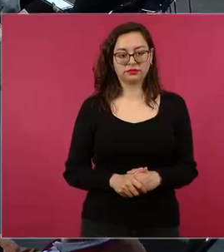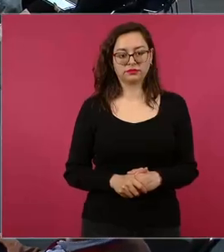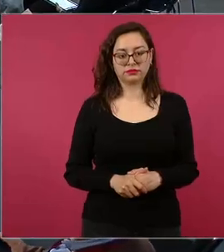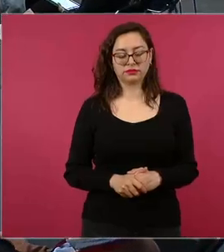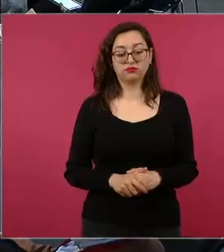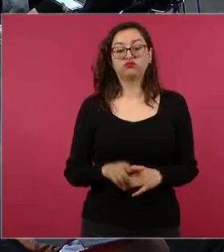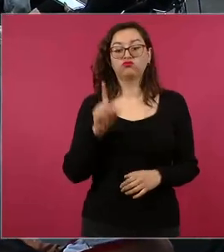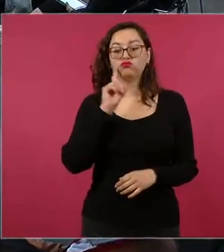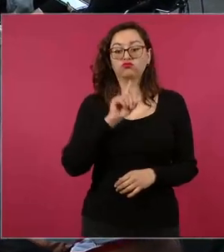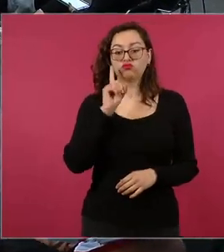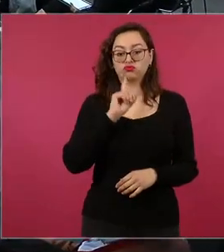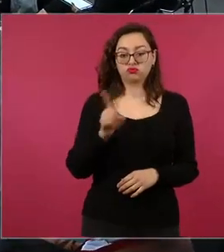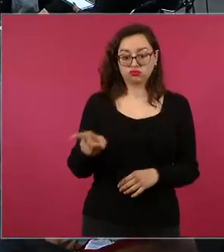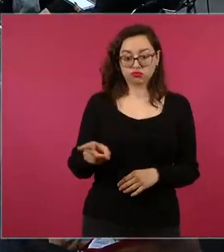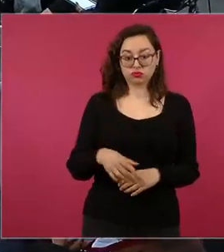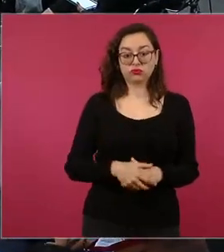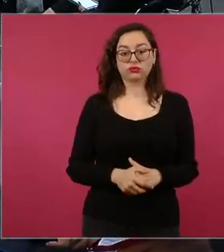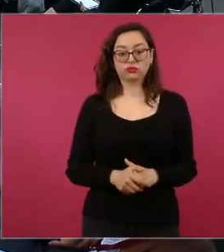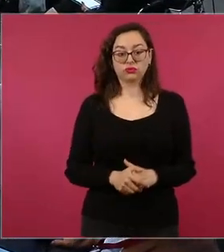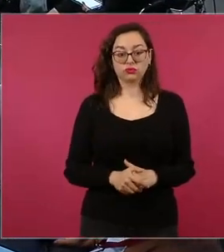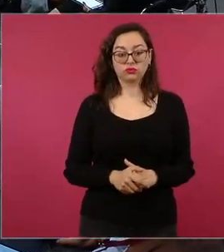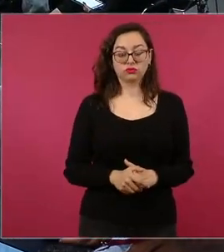La compañera.